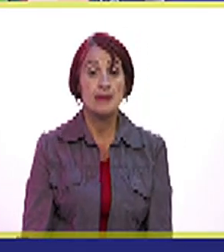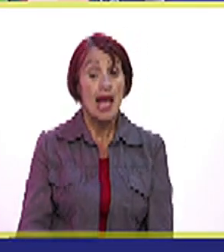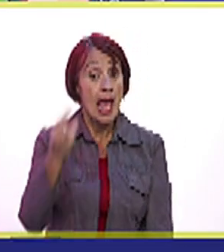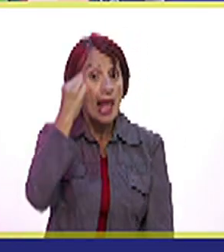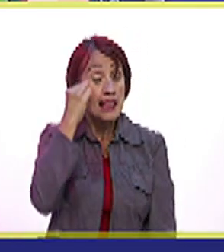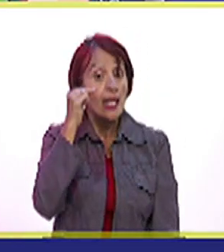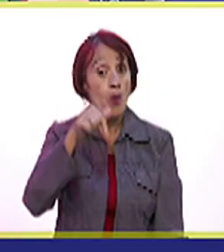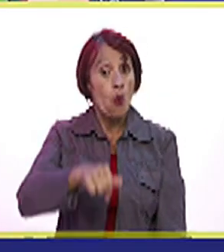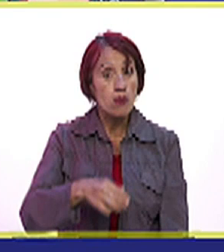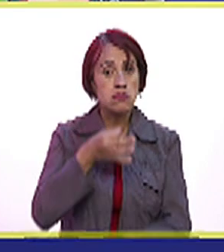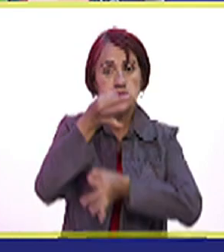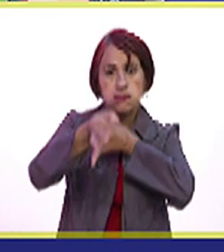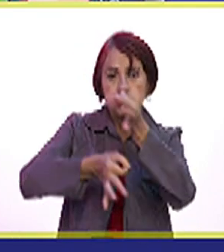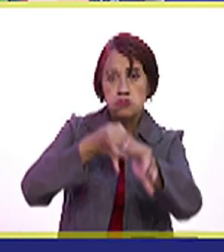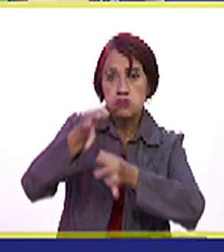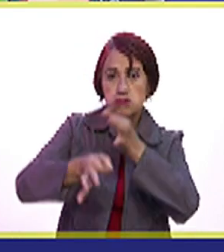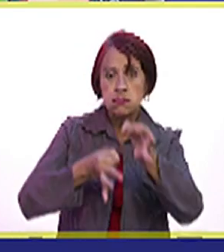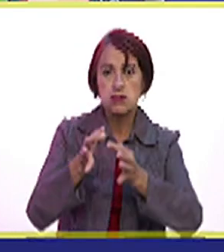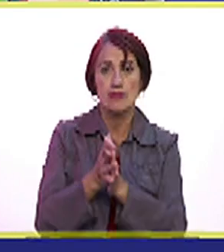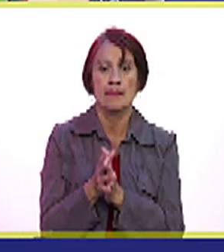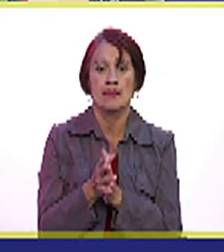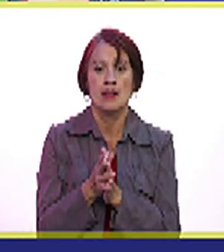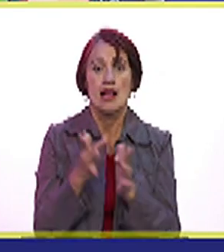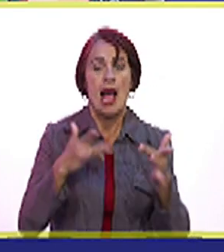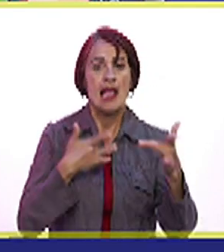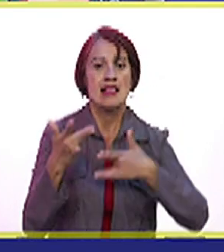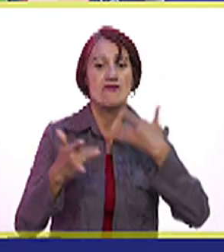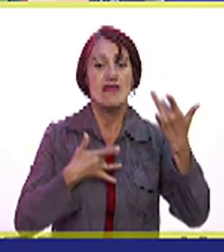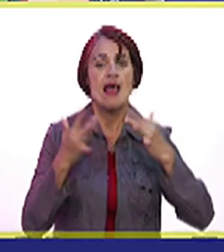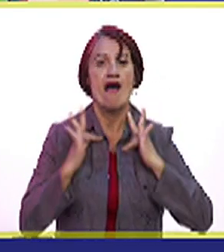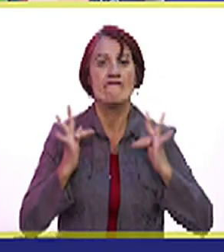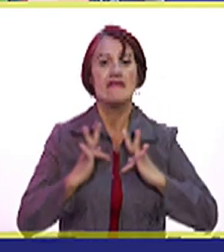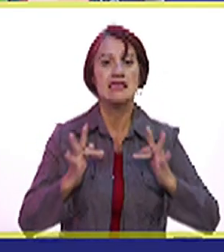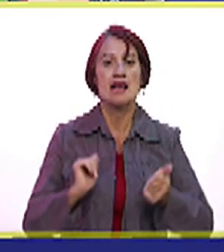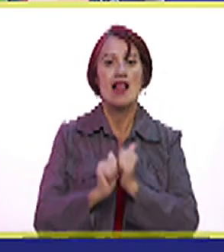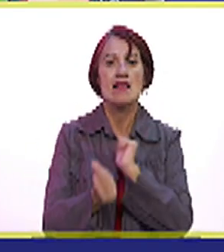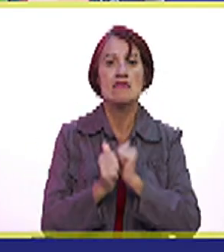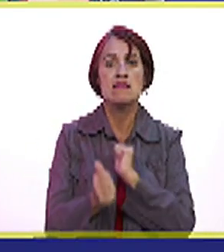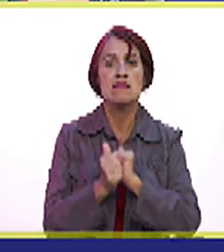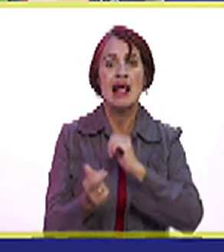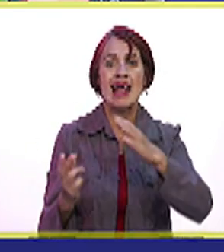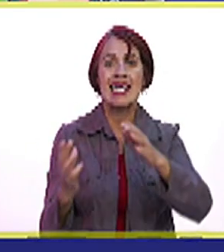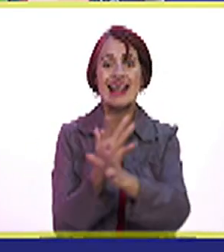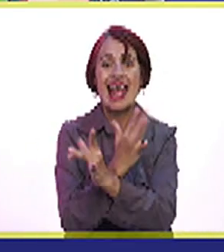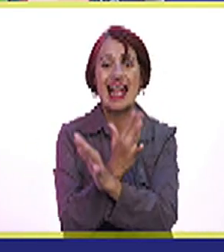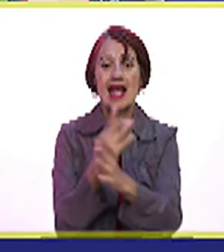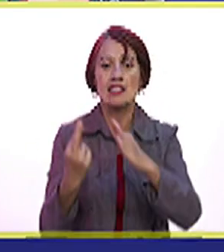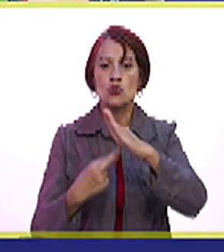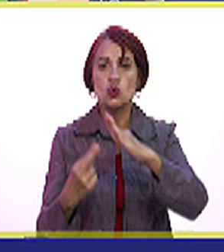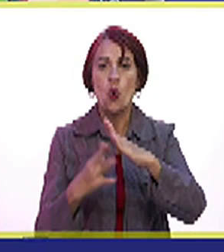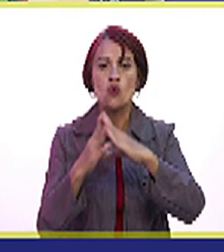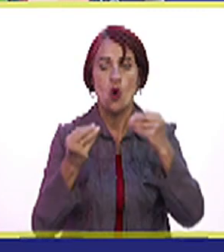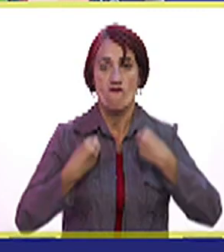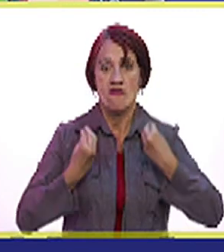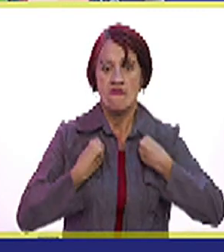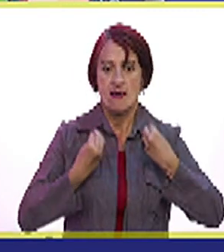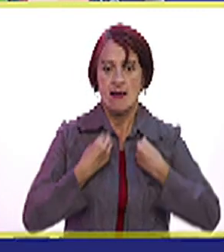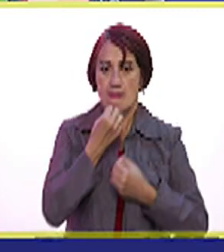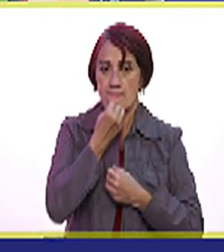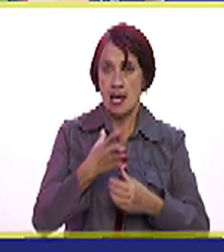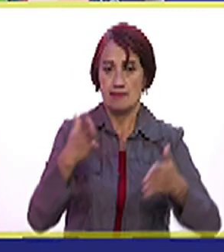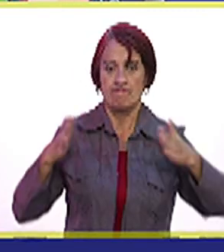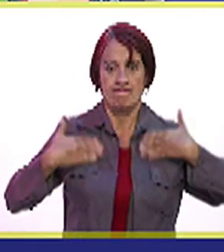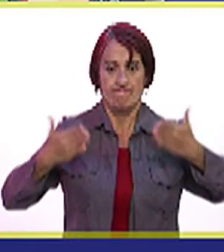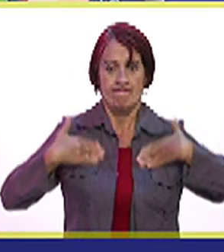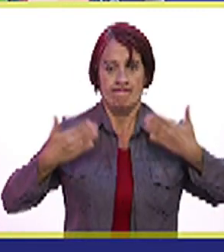de hoy vamos a hablar de la promoción de la actividad física, el deporte y la recreación para el vivir bien y el disfrute con